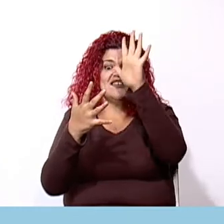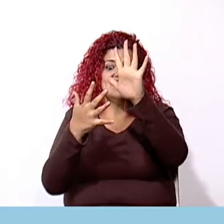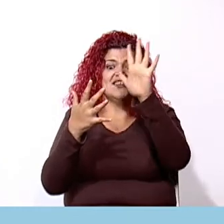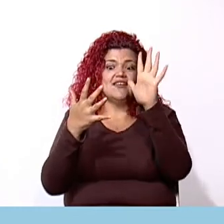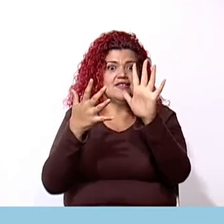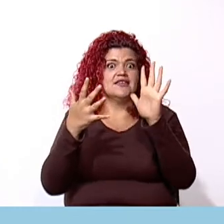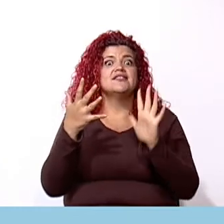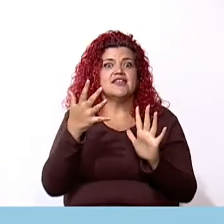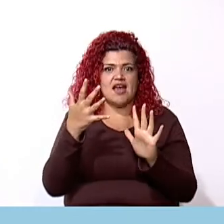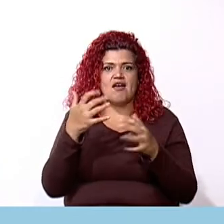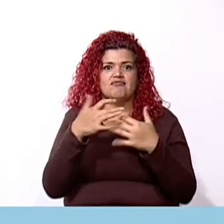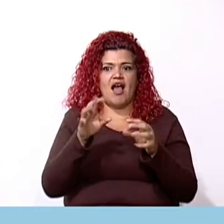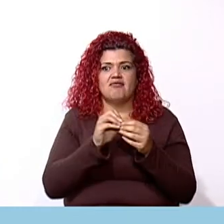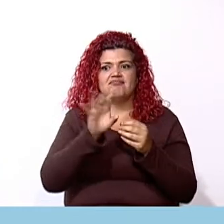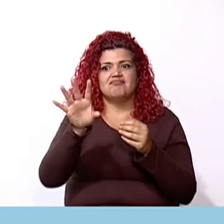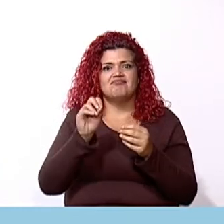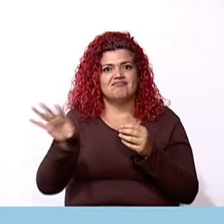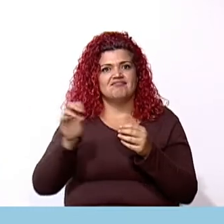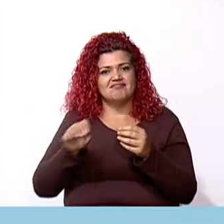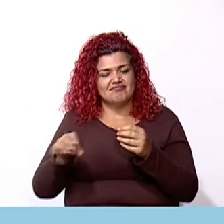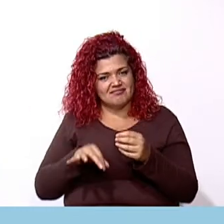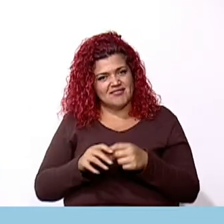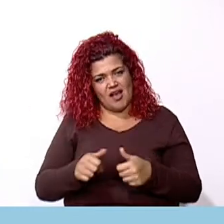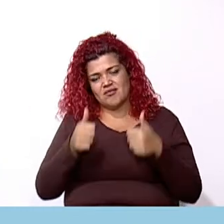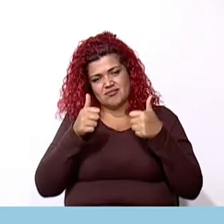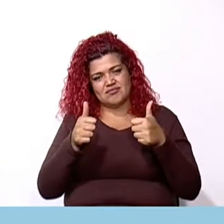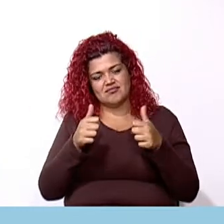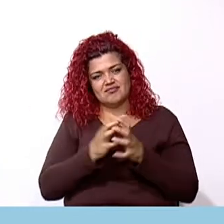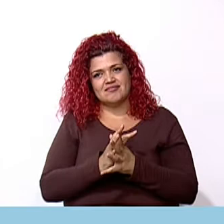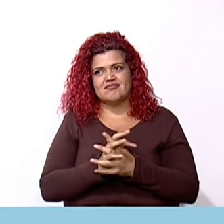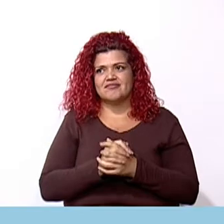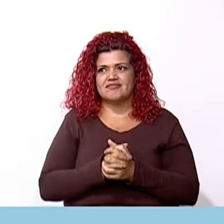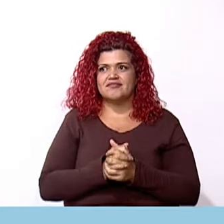unidades repartidas. Muy bien.